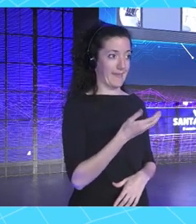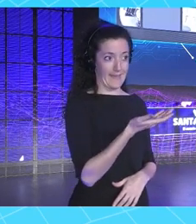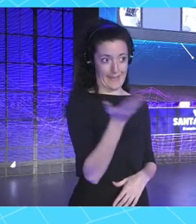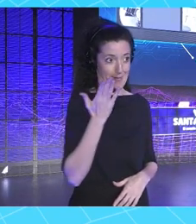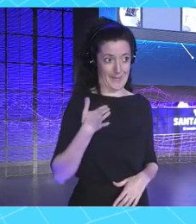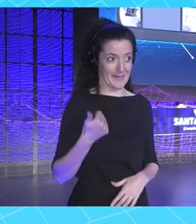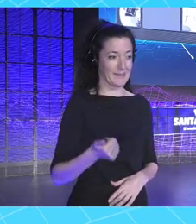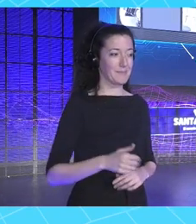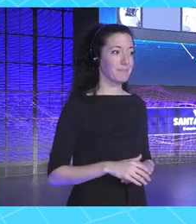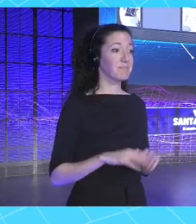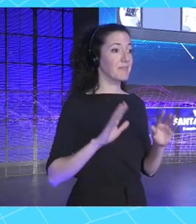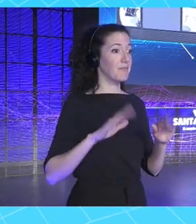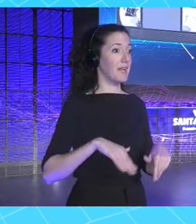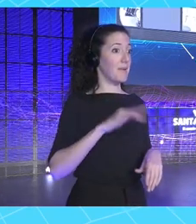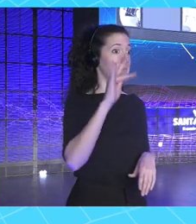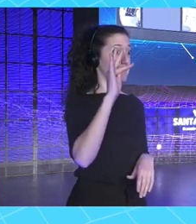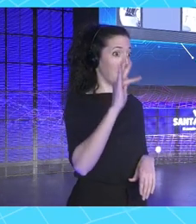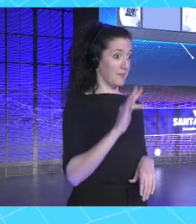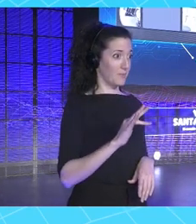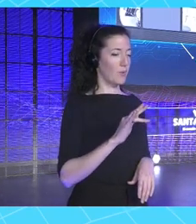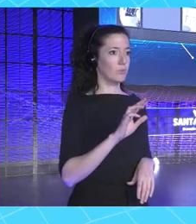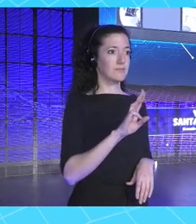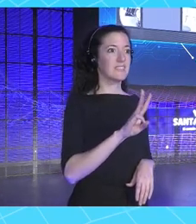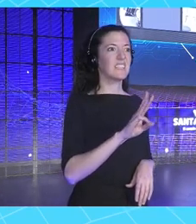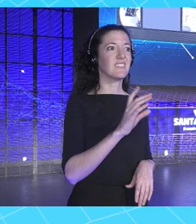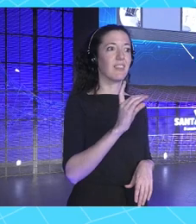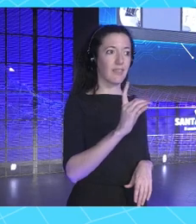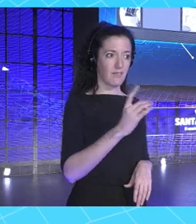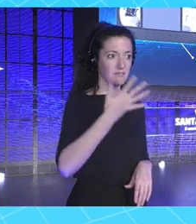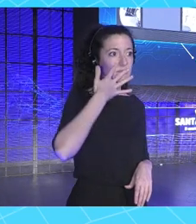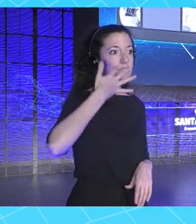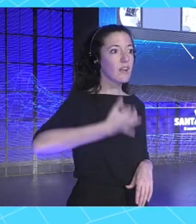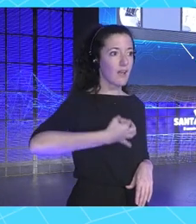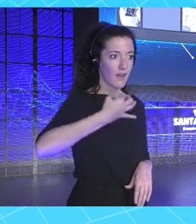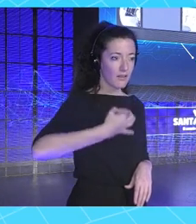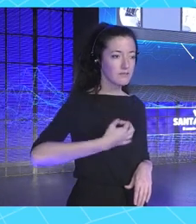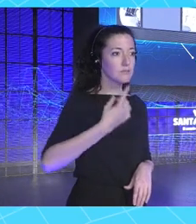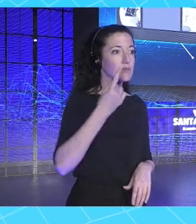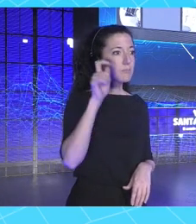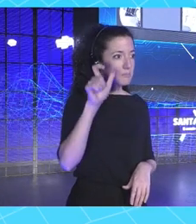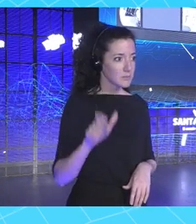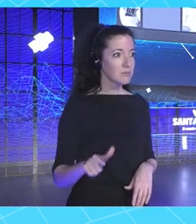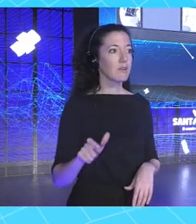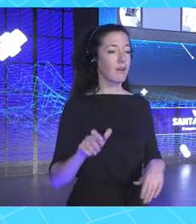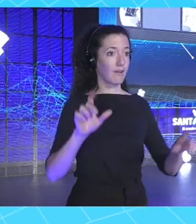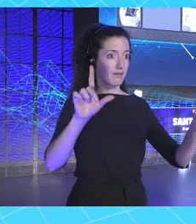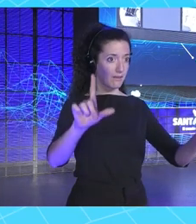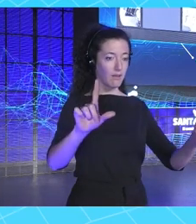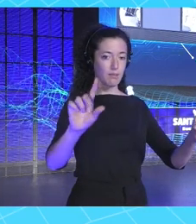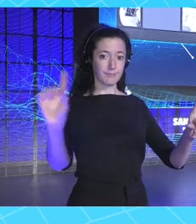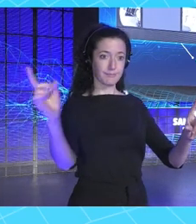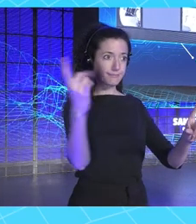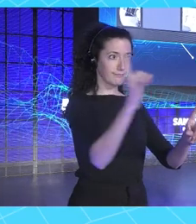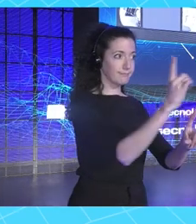al final cuando te ponías a ver la película eso sí que era 3D de verdad que te salía una persona levantándose en el cine gente riéndose